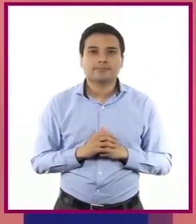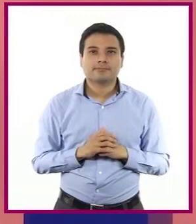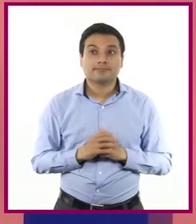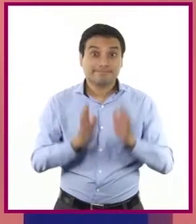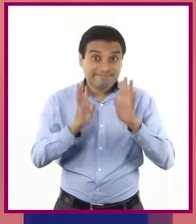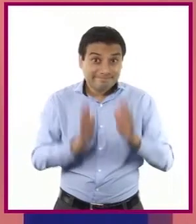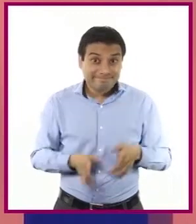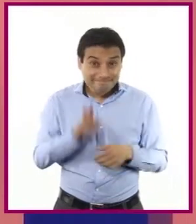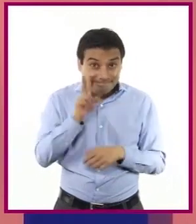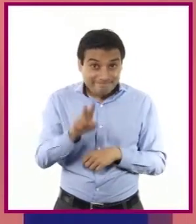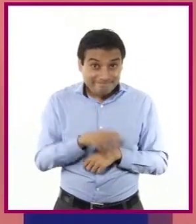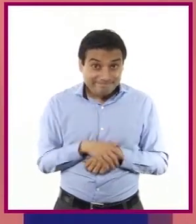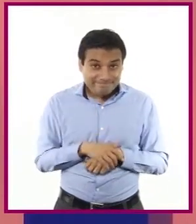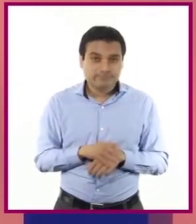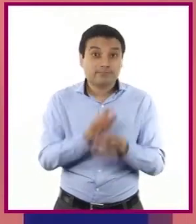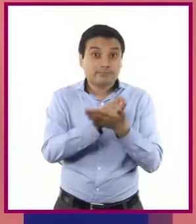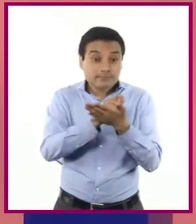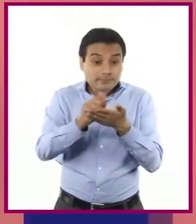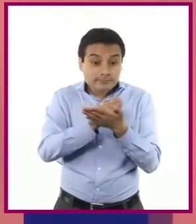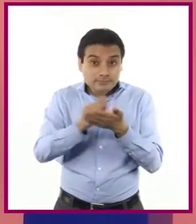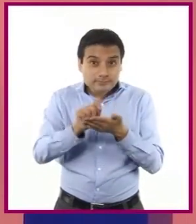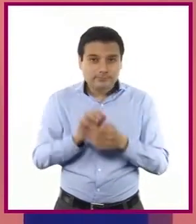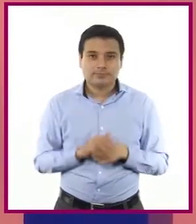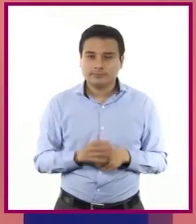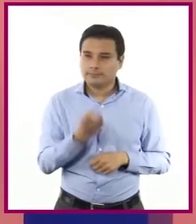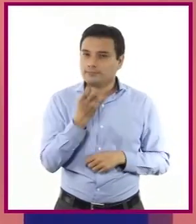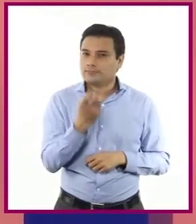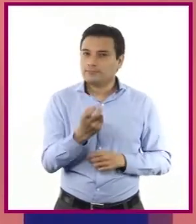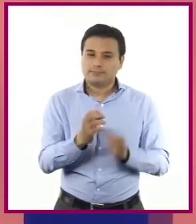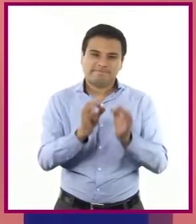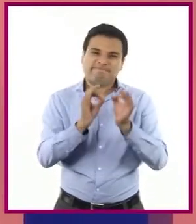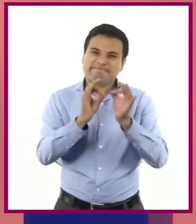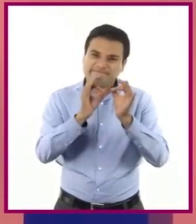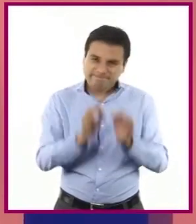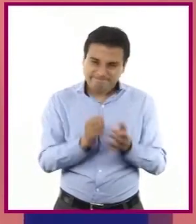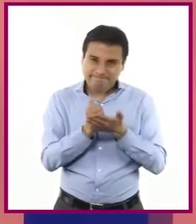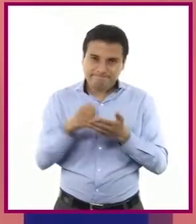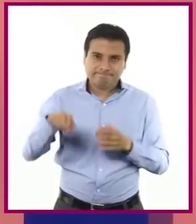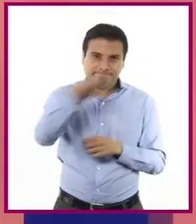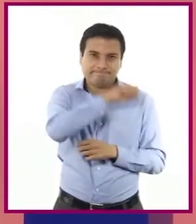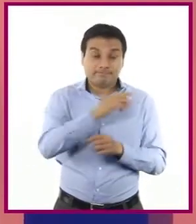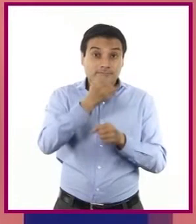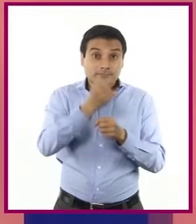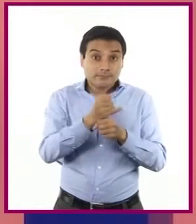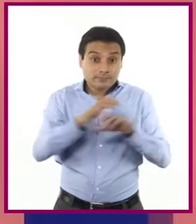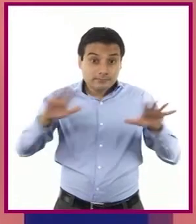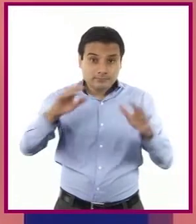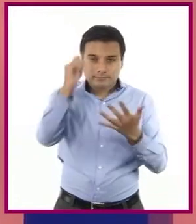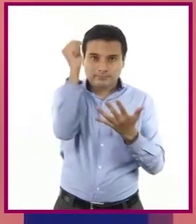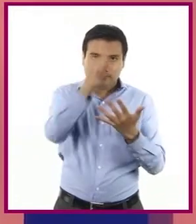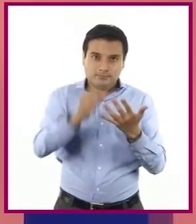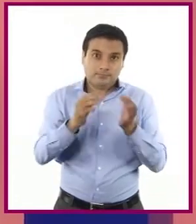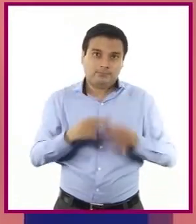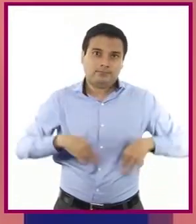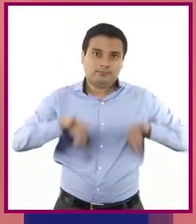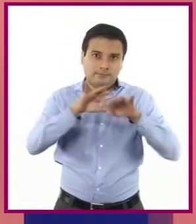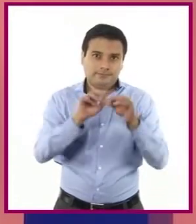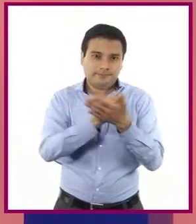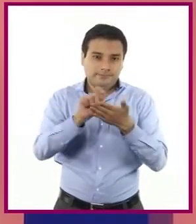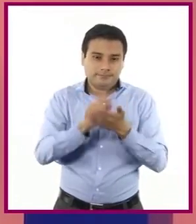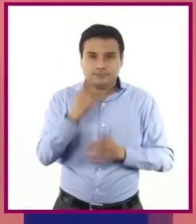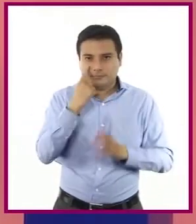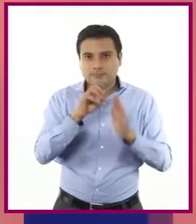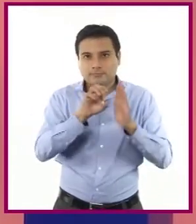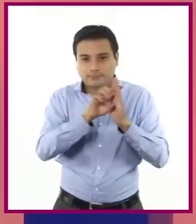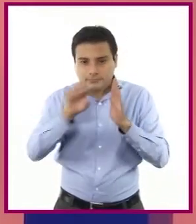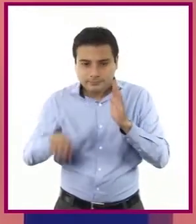Como vimos, el subrayado es un recurso que ayuda a resaltar los datos más relevantes de un texto, como las